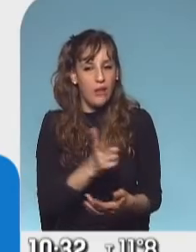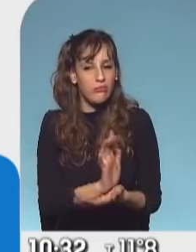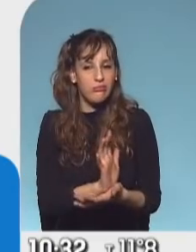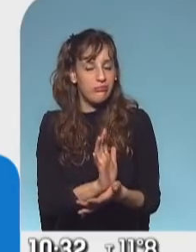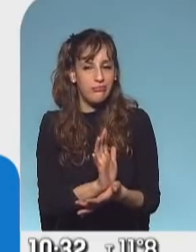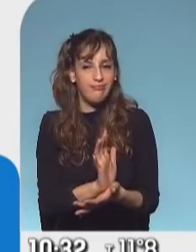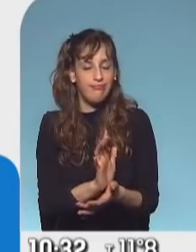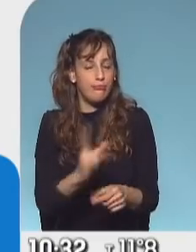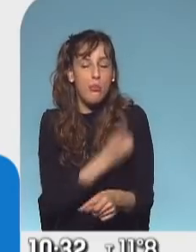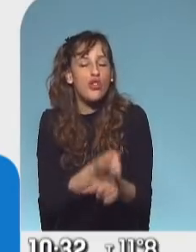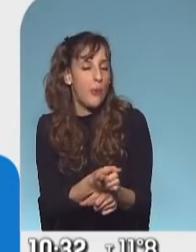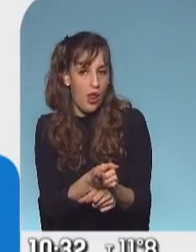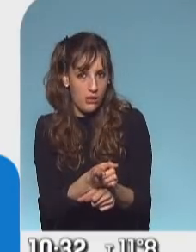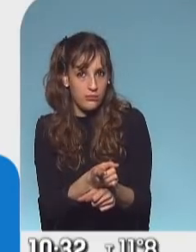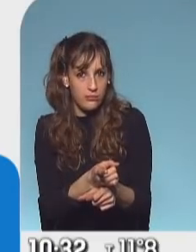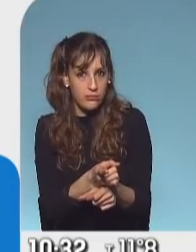sueño.